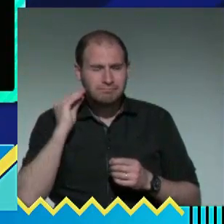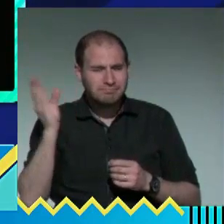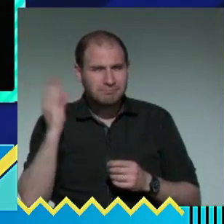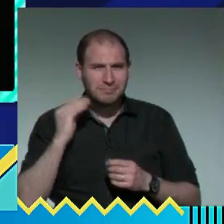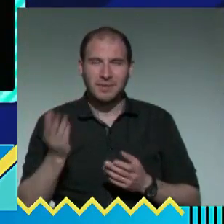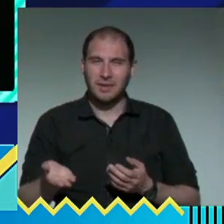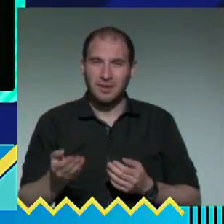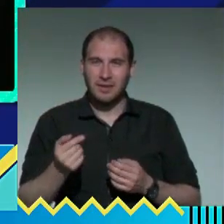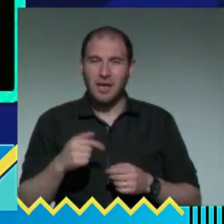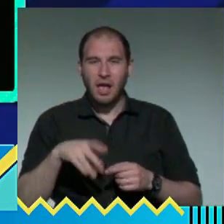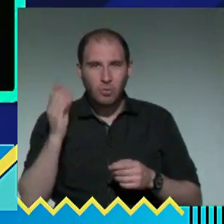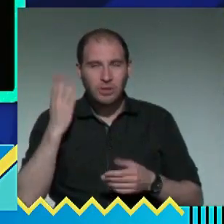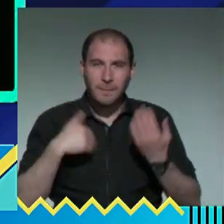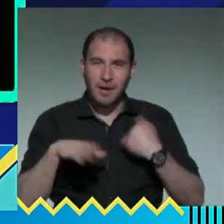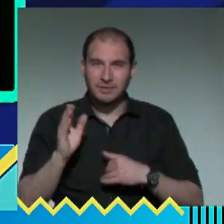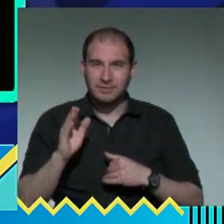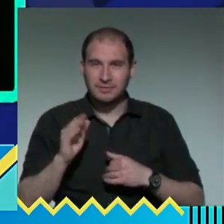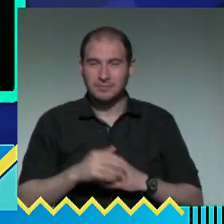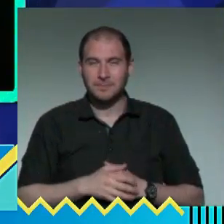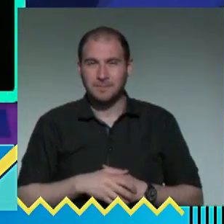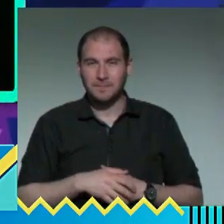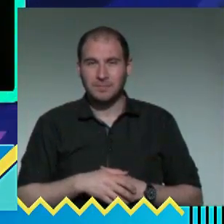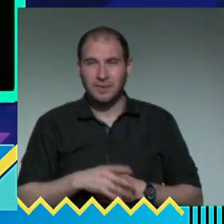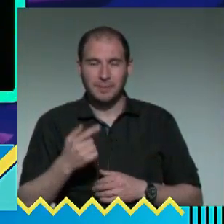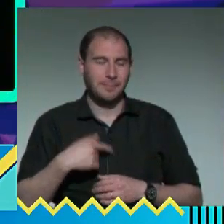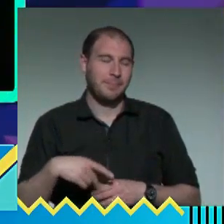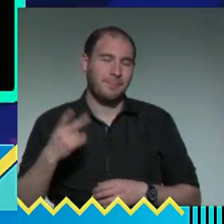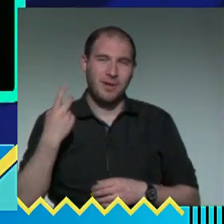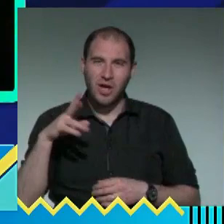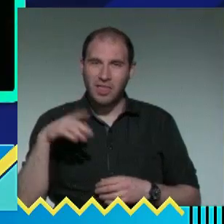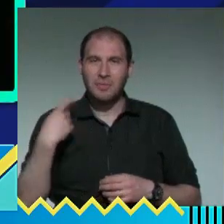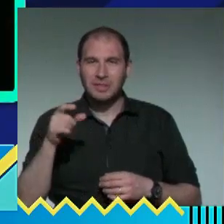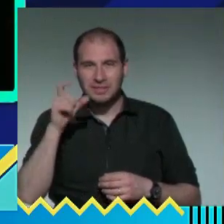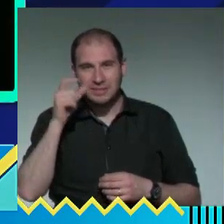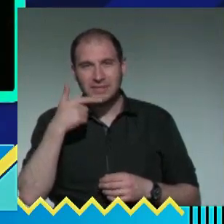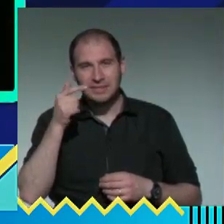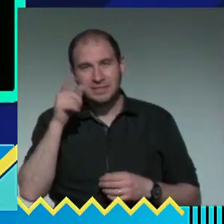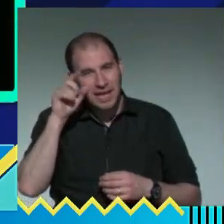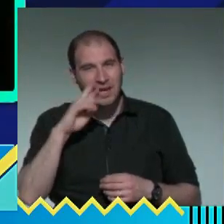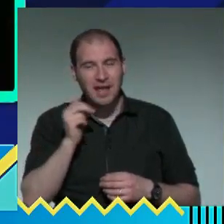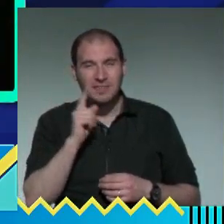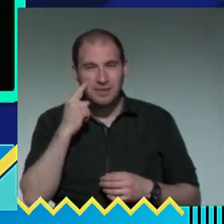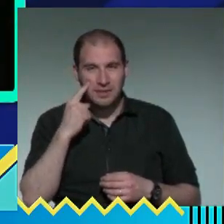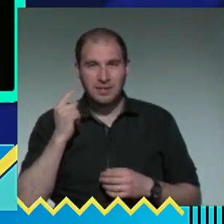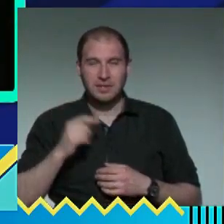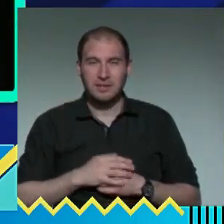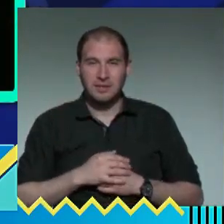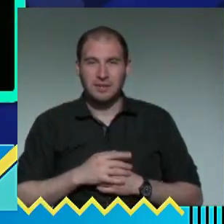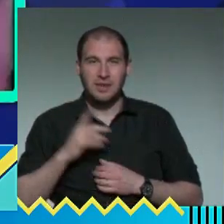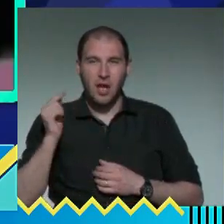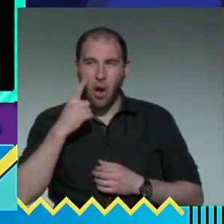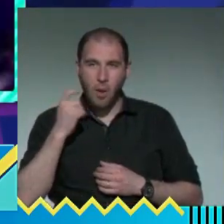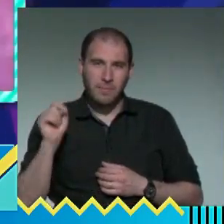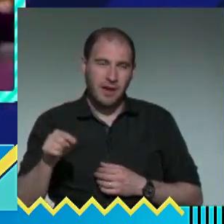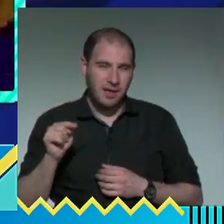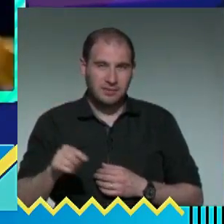a escuchar. Y dije, mientras más escuchaba, peor. Y después empecé a escuchar Cerati y dije, este tipo es